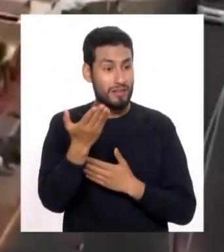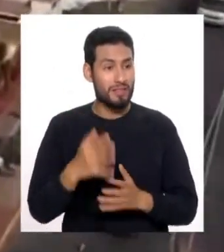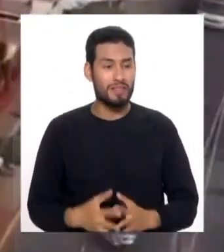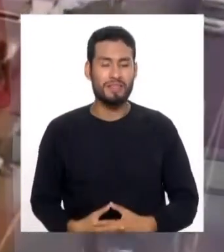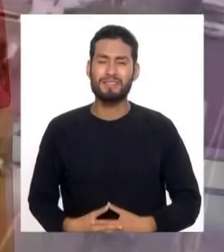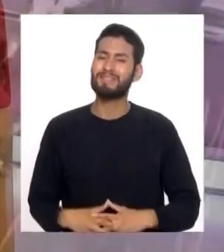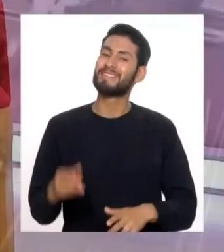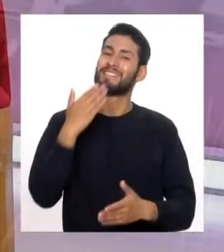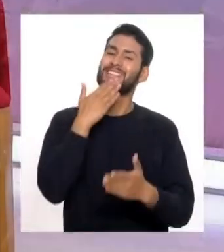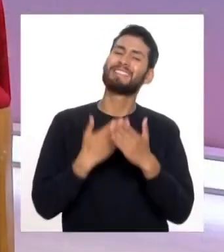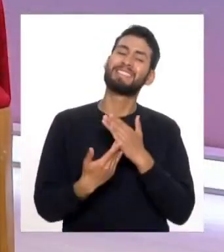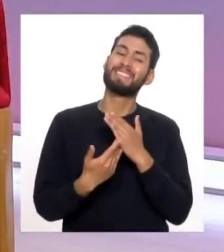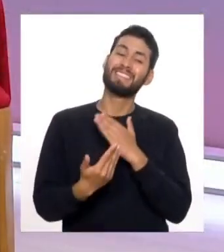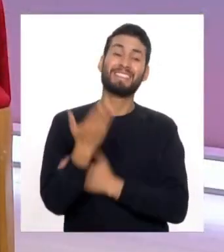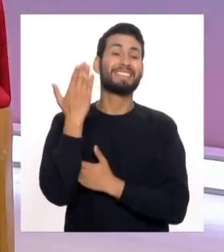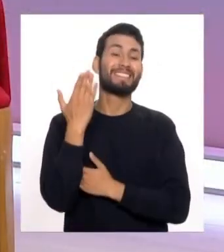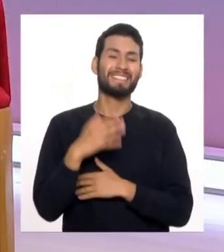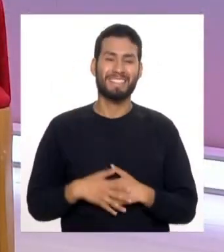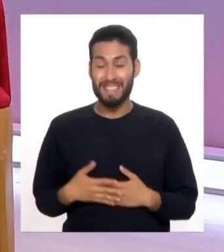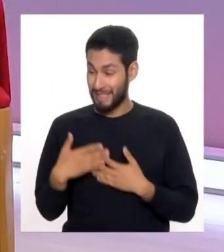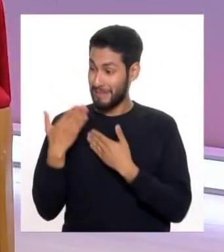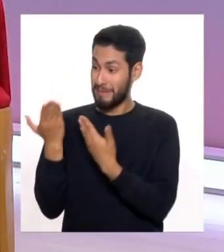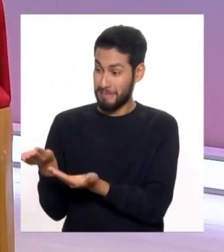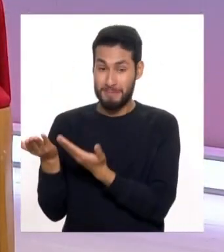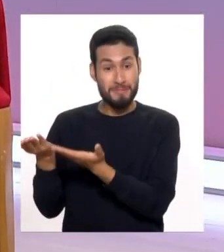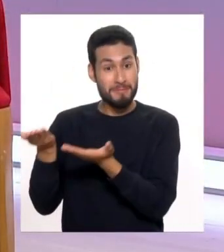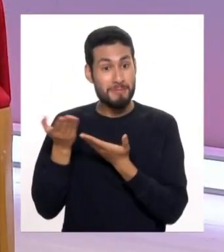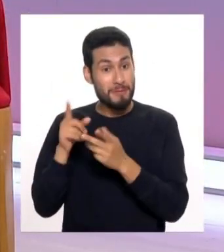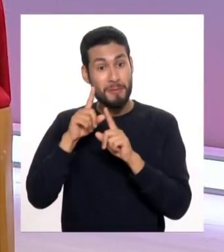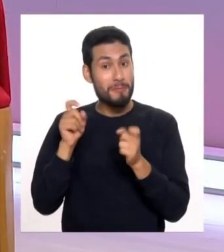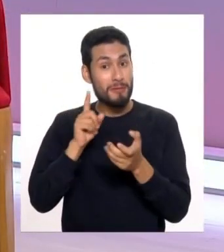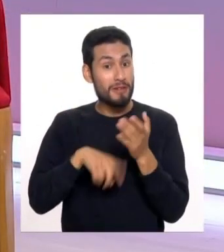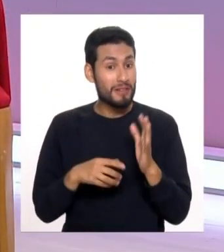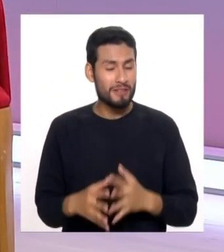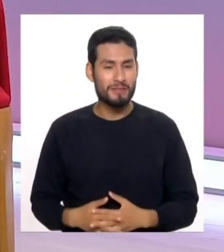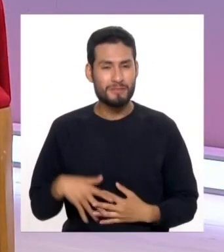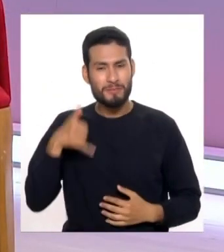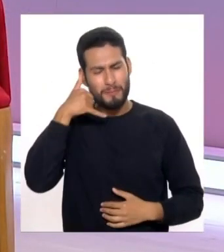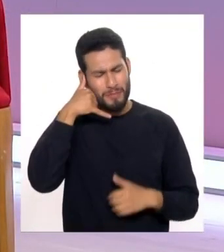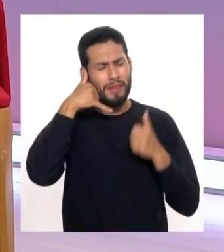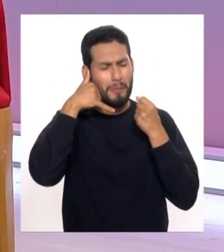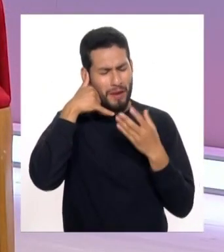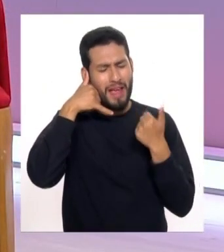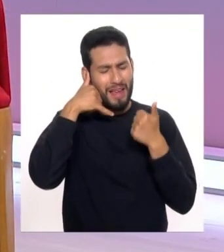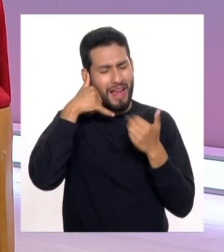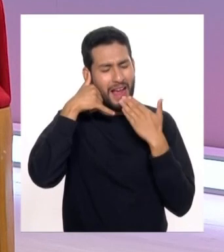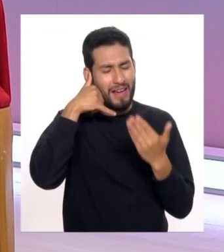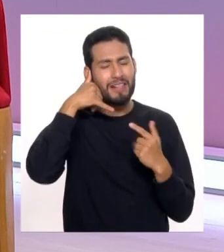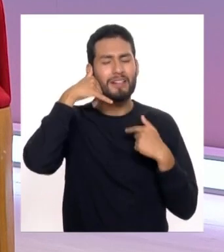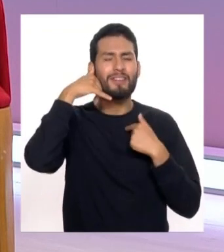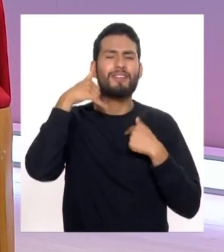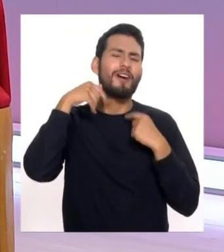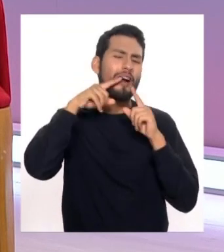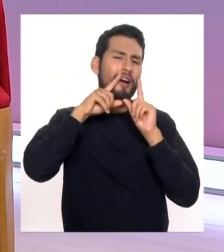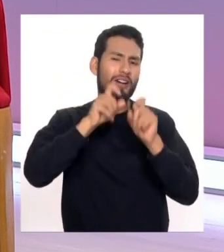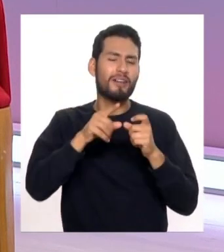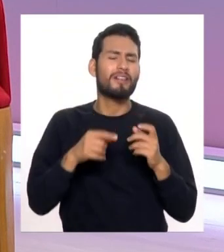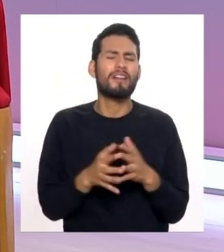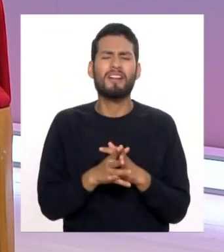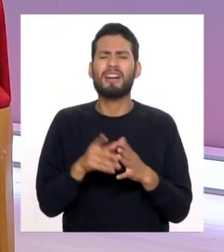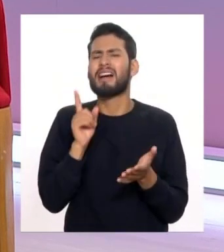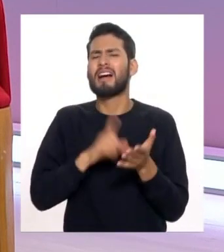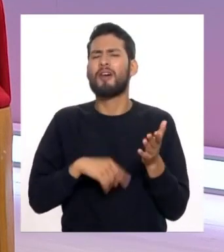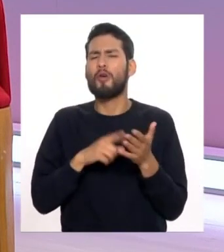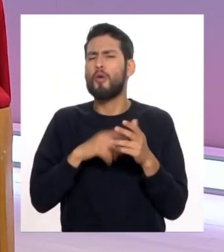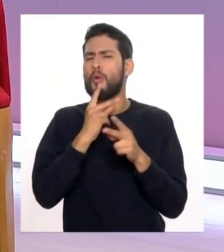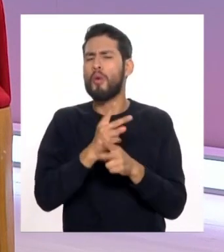Buenos días. ¿Cómo estás? ¿Cuál es tu consulta? Bien, gracias. La consulta que tengo es, ¿qué cuidados